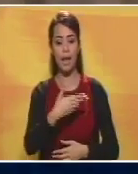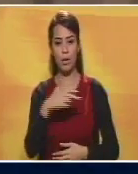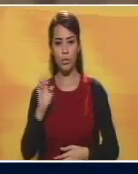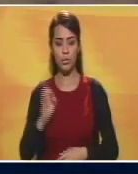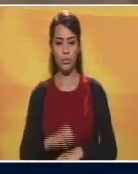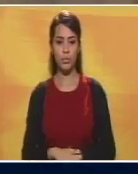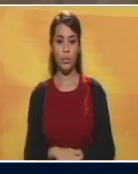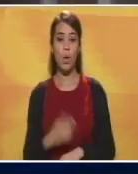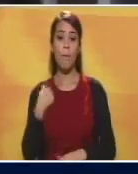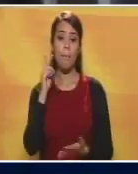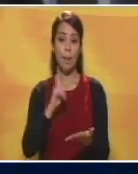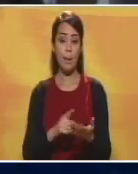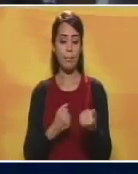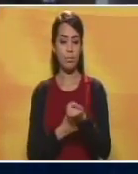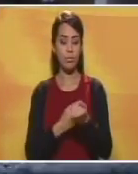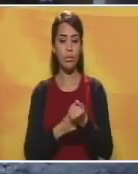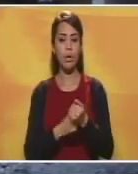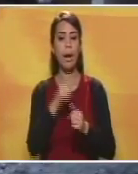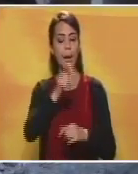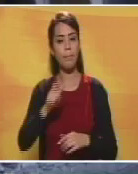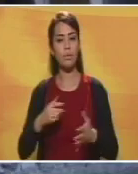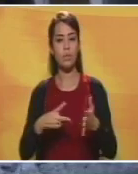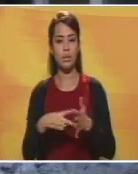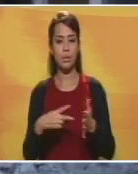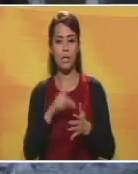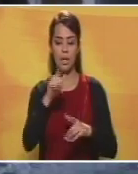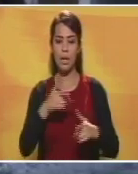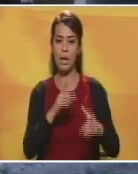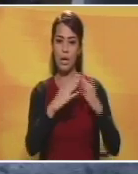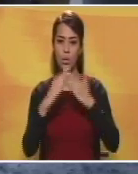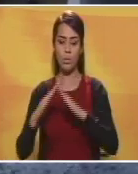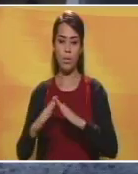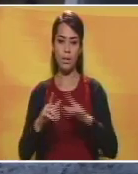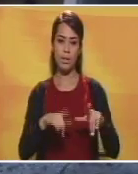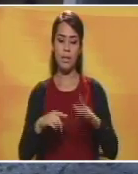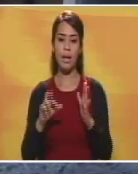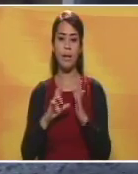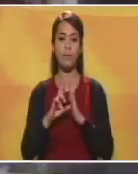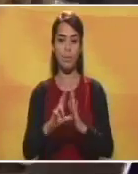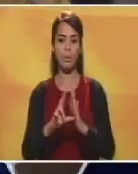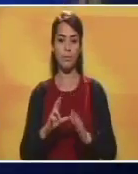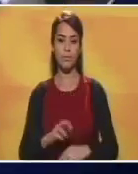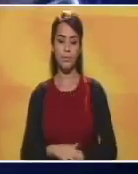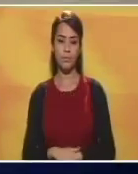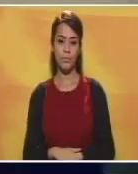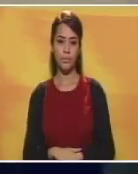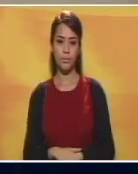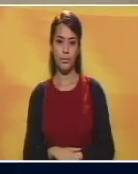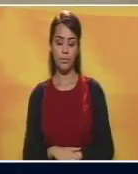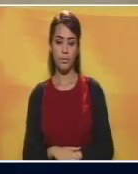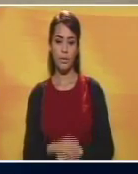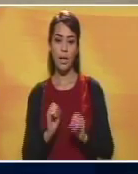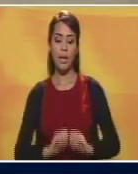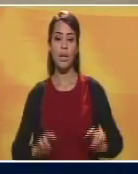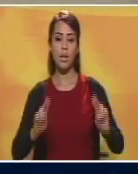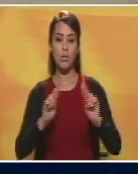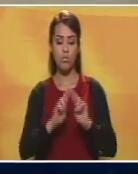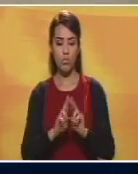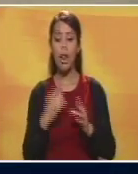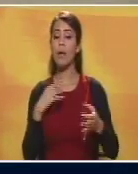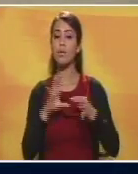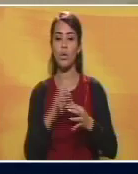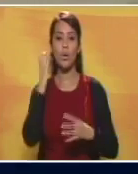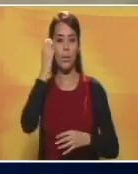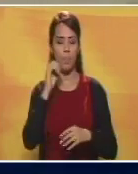para asistir a los ciudadanos sirios y a las comunidades de acogida de refugiados. La Unión Europea también